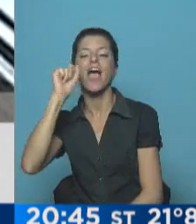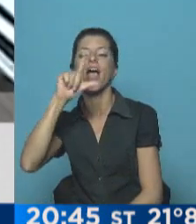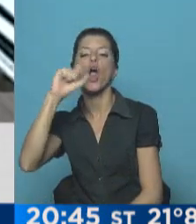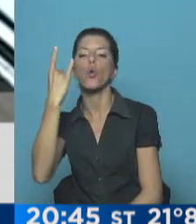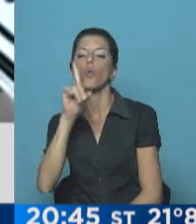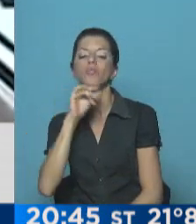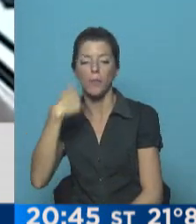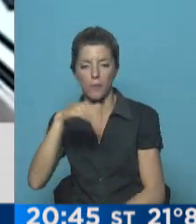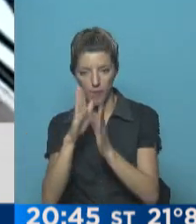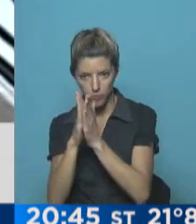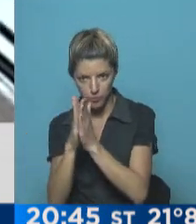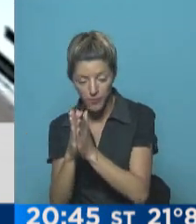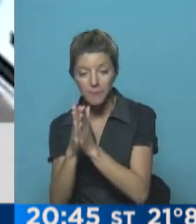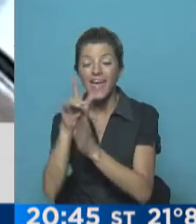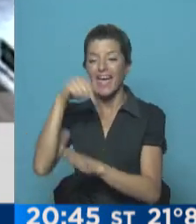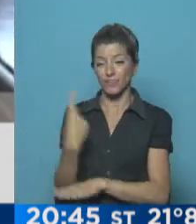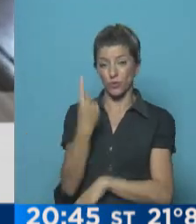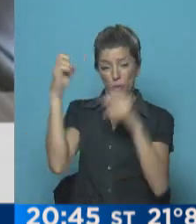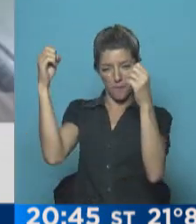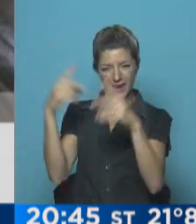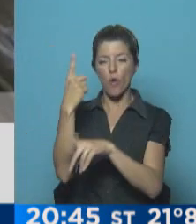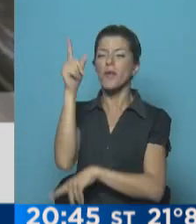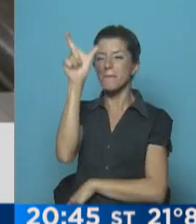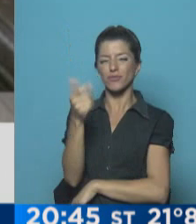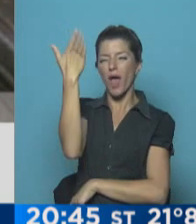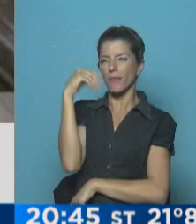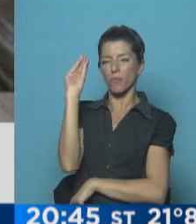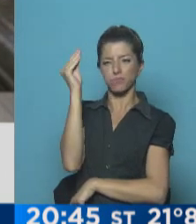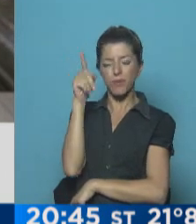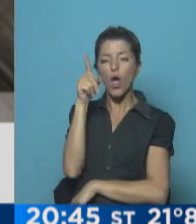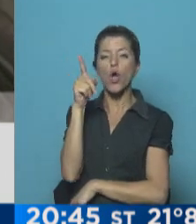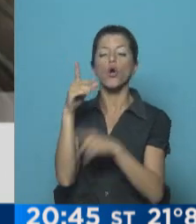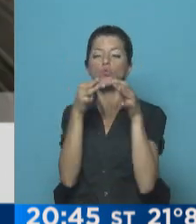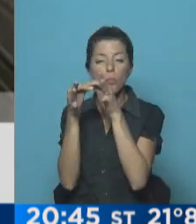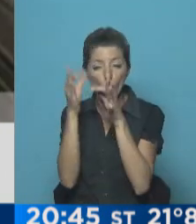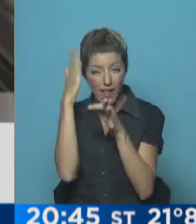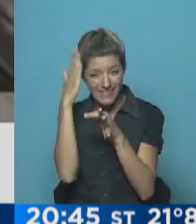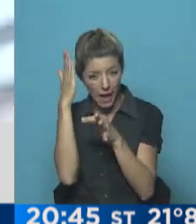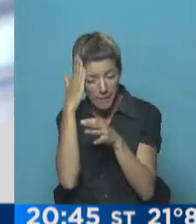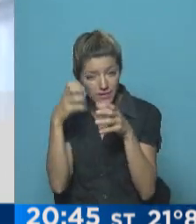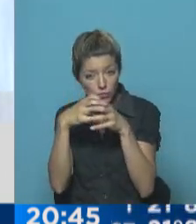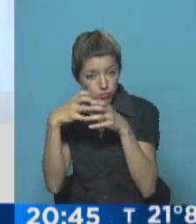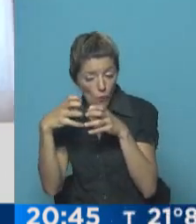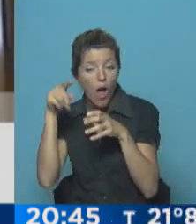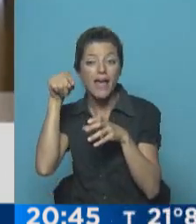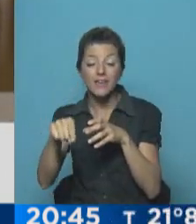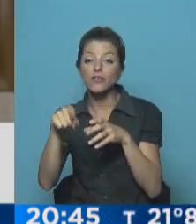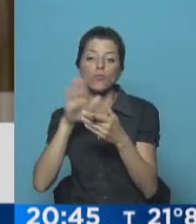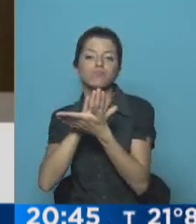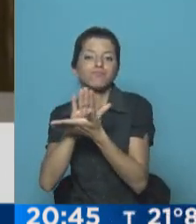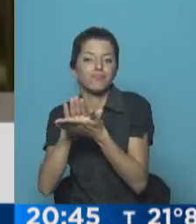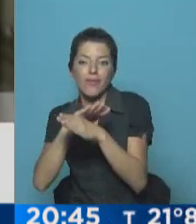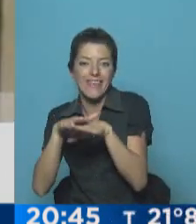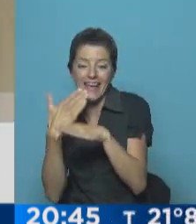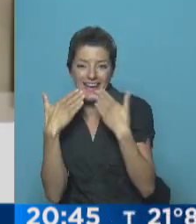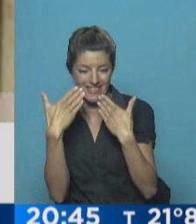un segundo milagro, que se trata de la curación de un brasileño con múltiples tumores cerebrales, algo inexplicable científicamente. Cuando ya